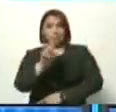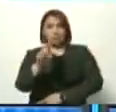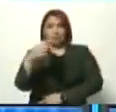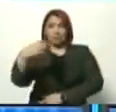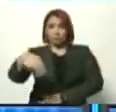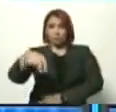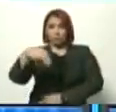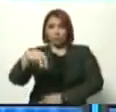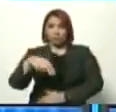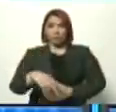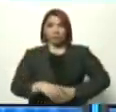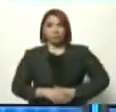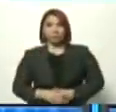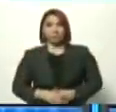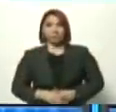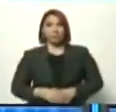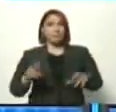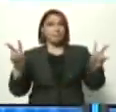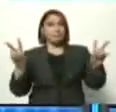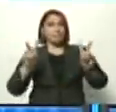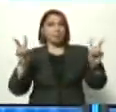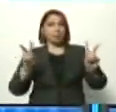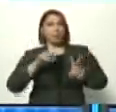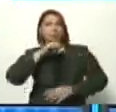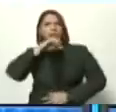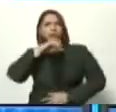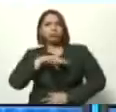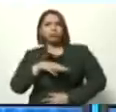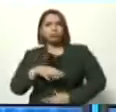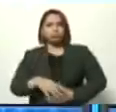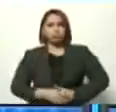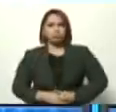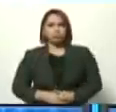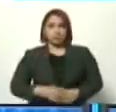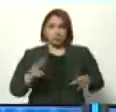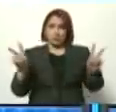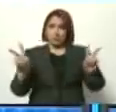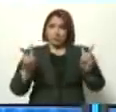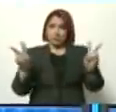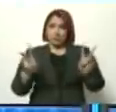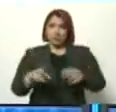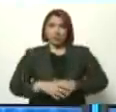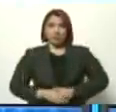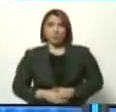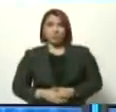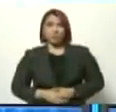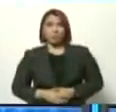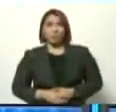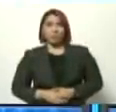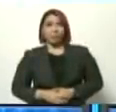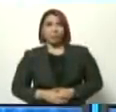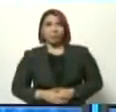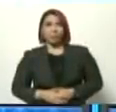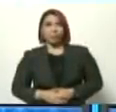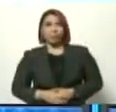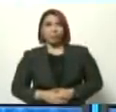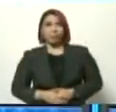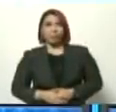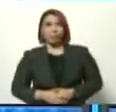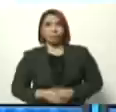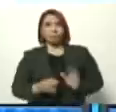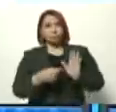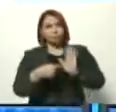noviembre es una victoria histórica, es una victoria que